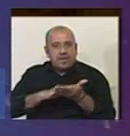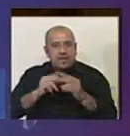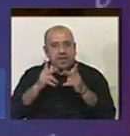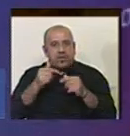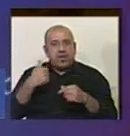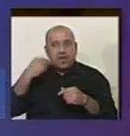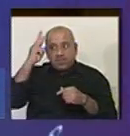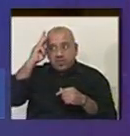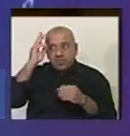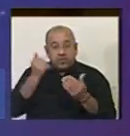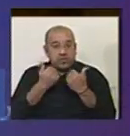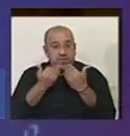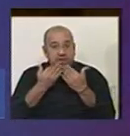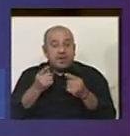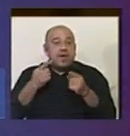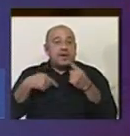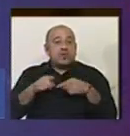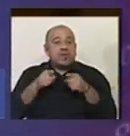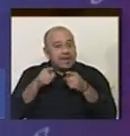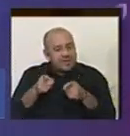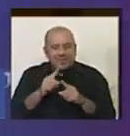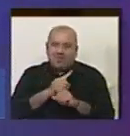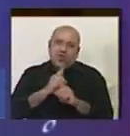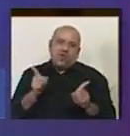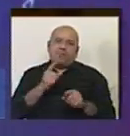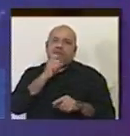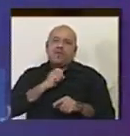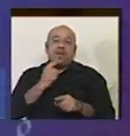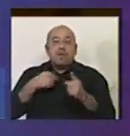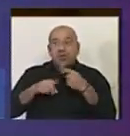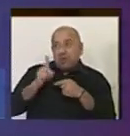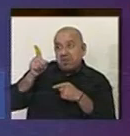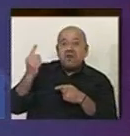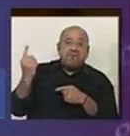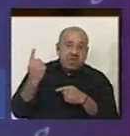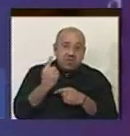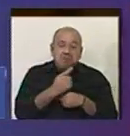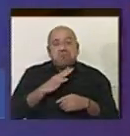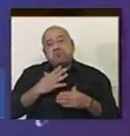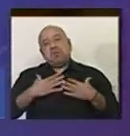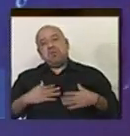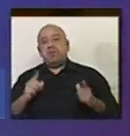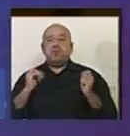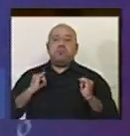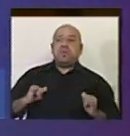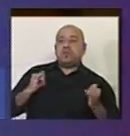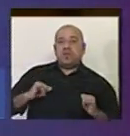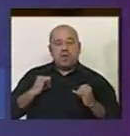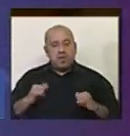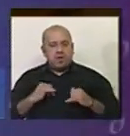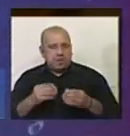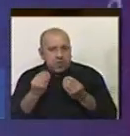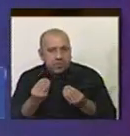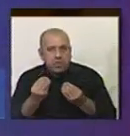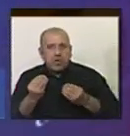príncipe. Eso simplemente, Maxi, no es creíble, y sin embargo el señor se pasea por todas las capitales del mundo árabe en estos momentos para,